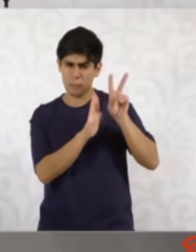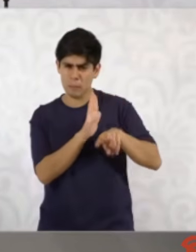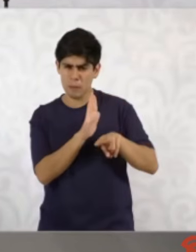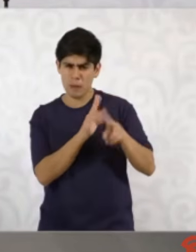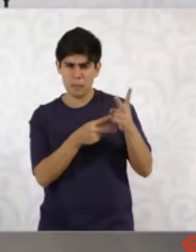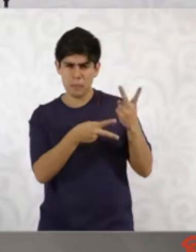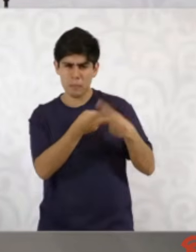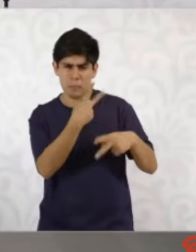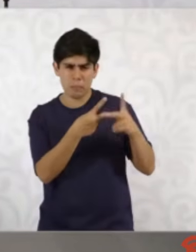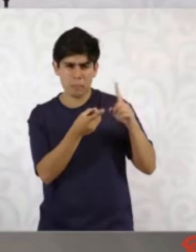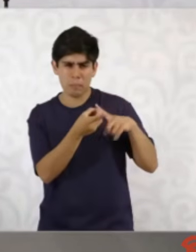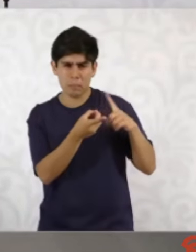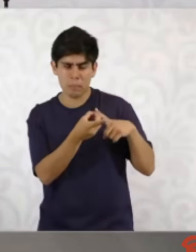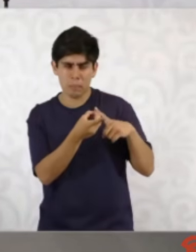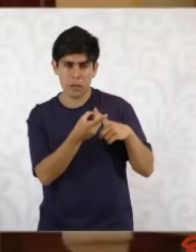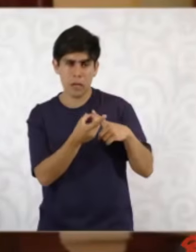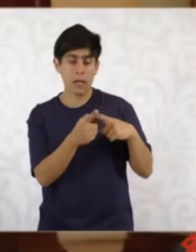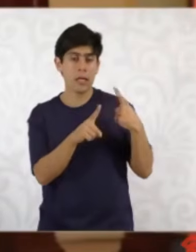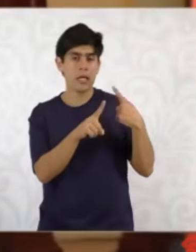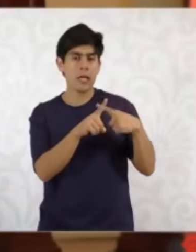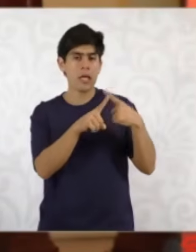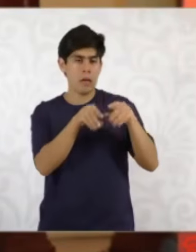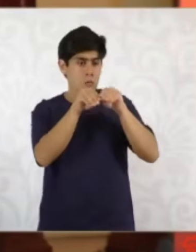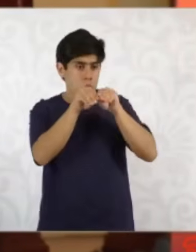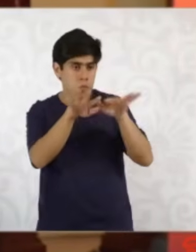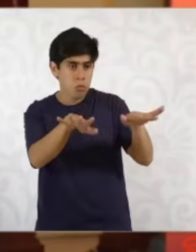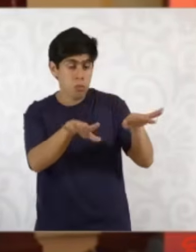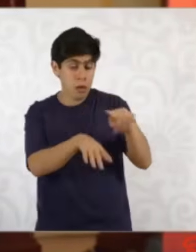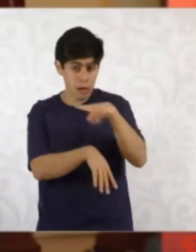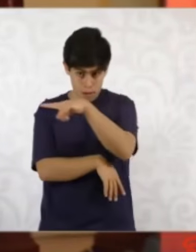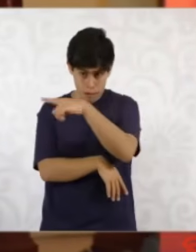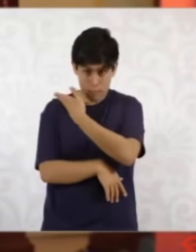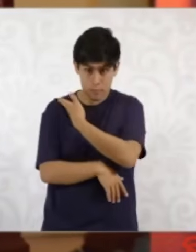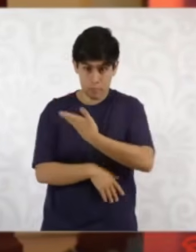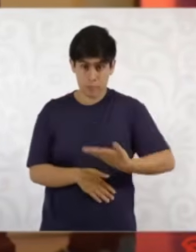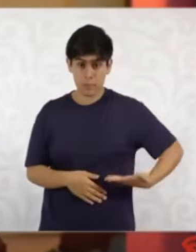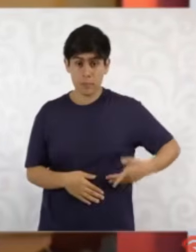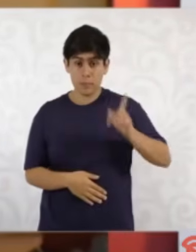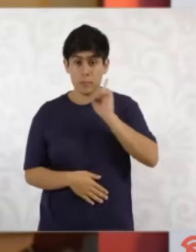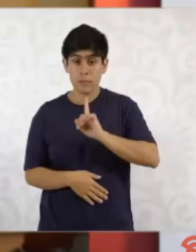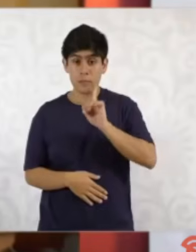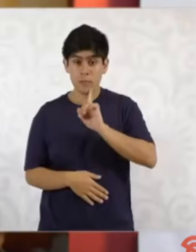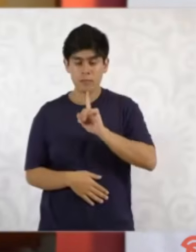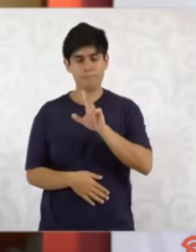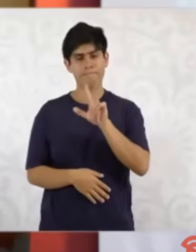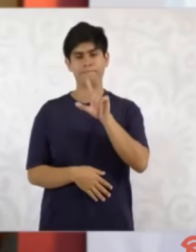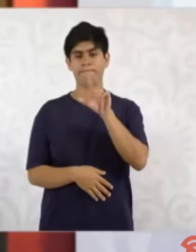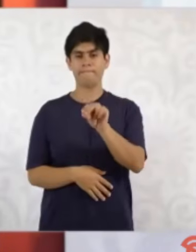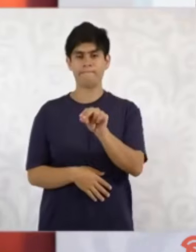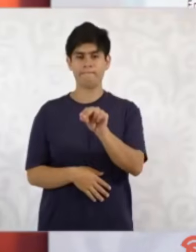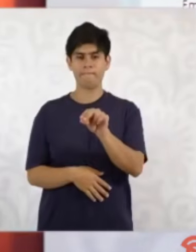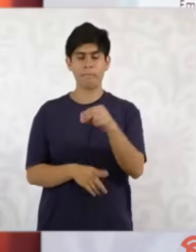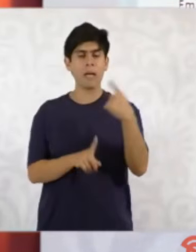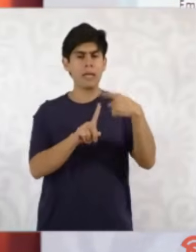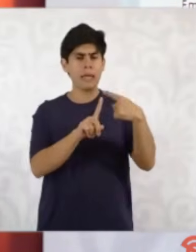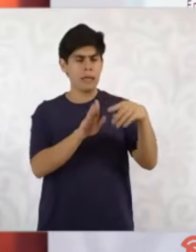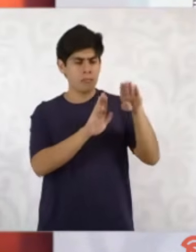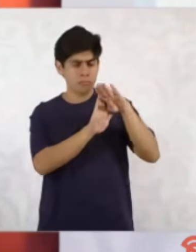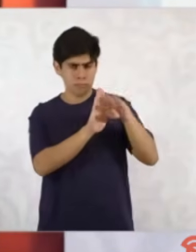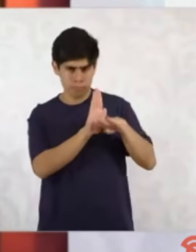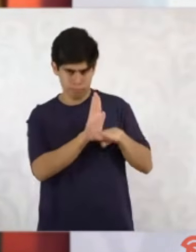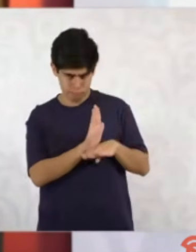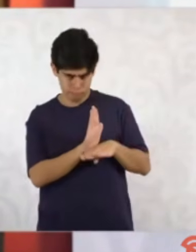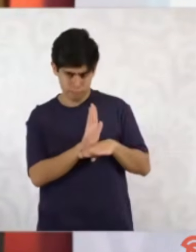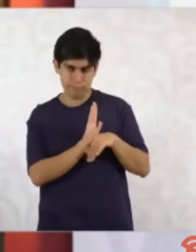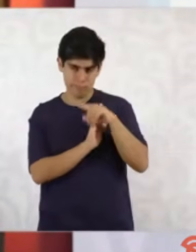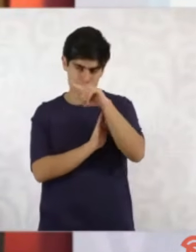estos lineamientos no los emitió la presidenta de México. Los emitió la Comisión Reguladora